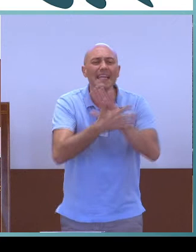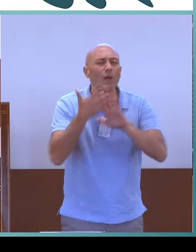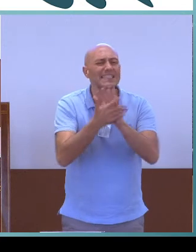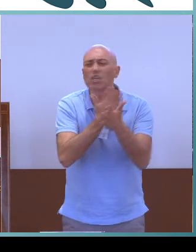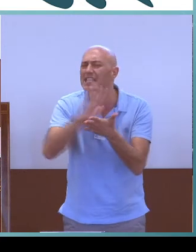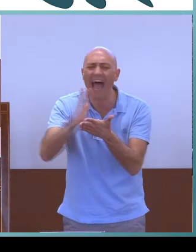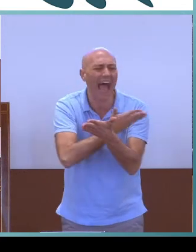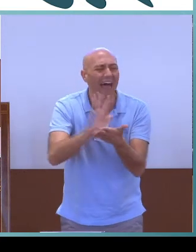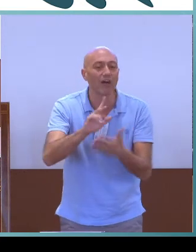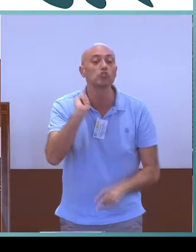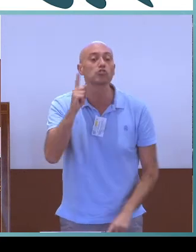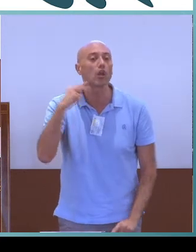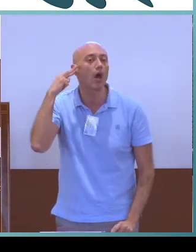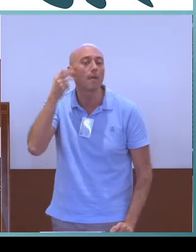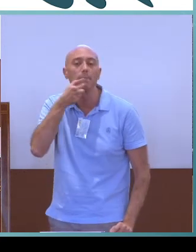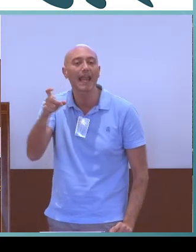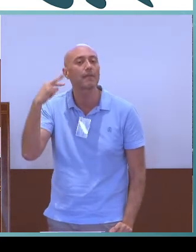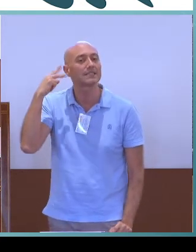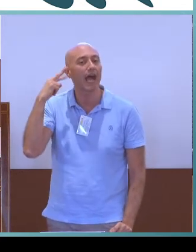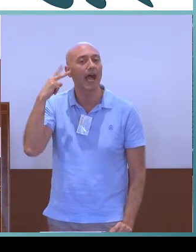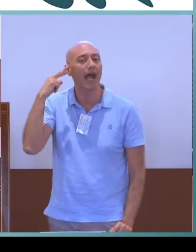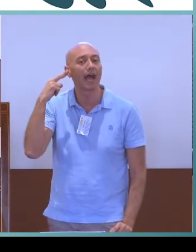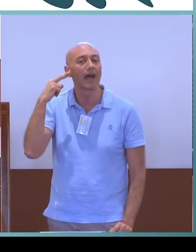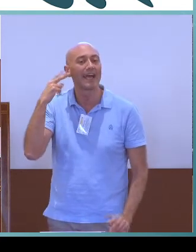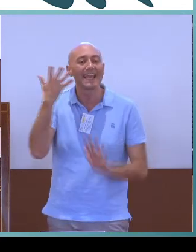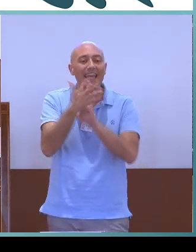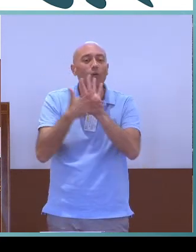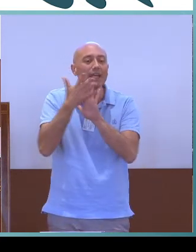palabras, no sabían que la lengua de signos estaría ahí